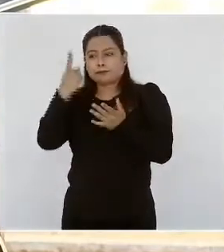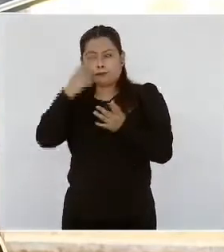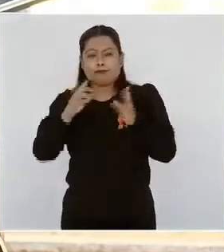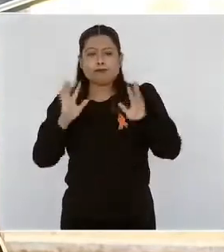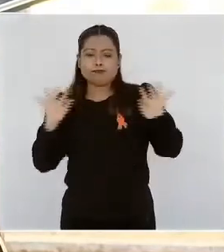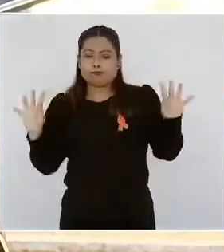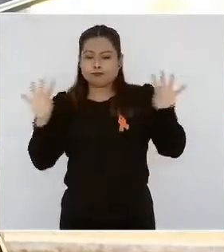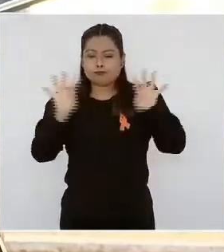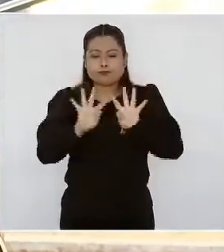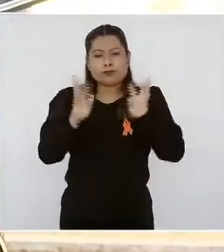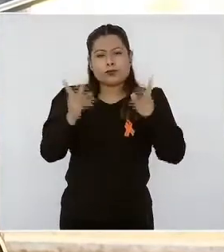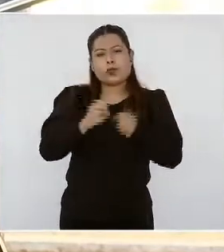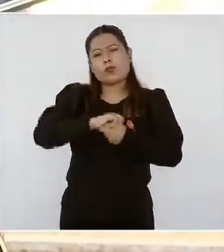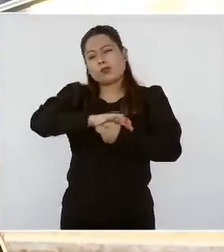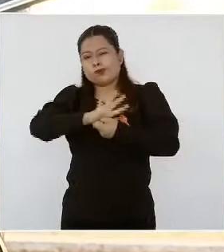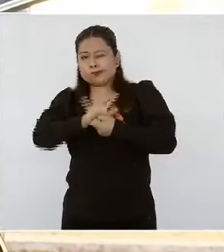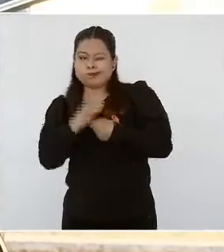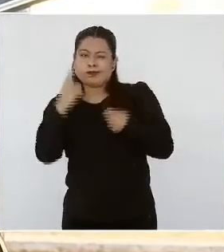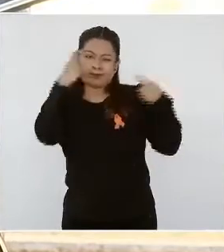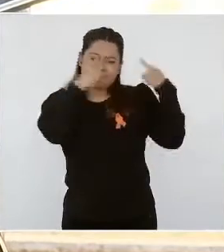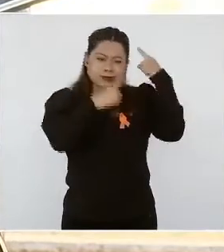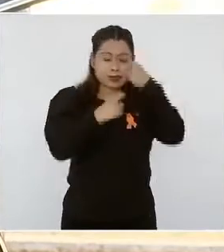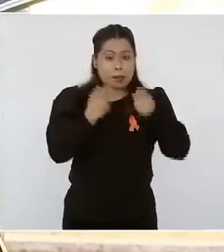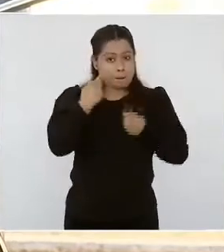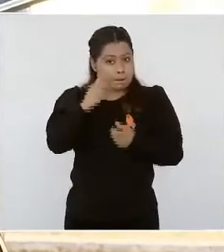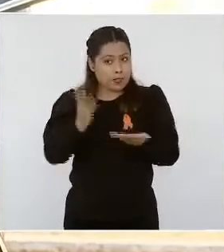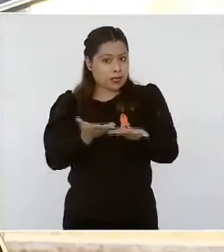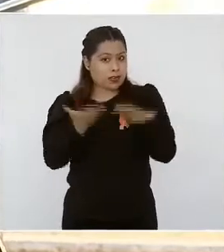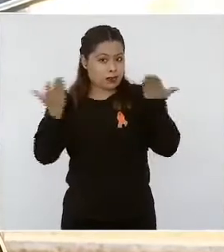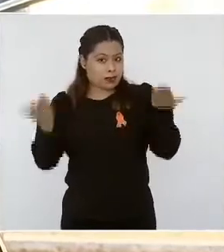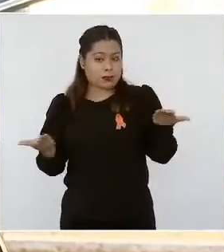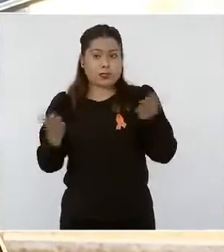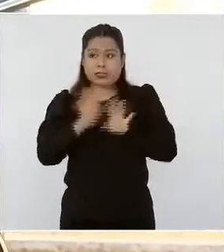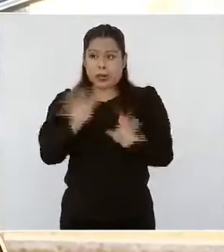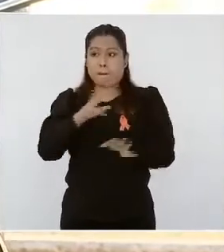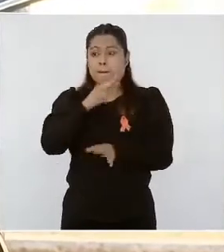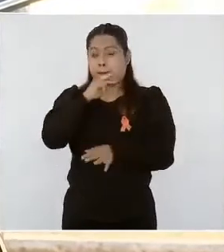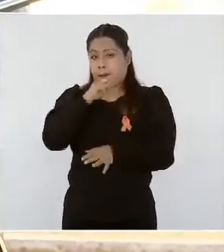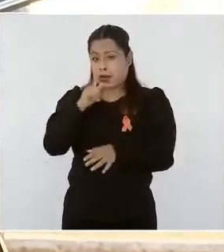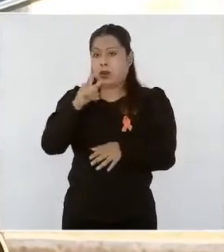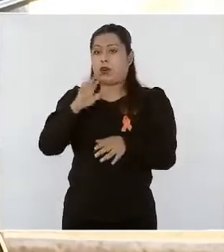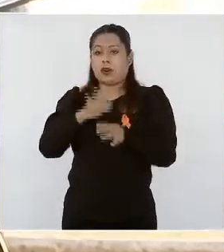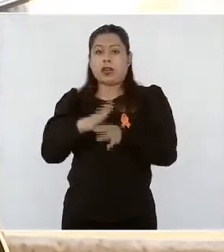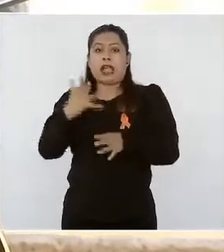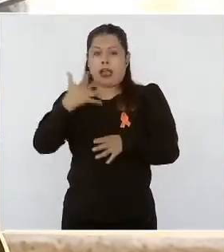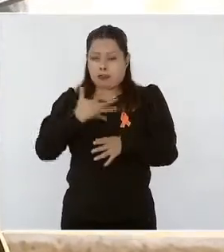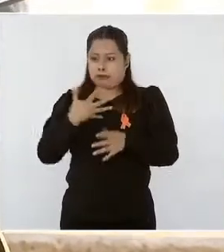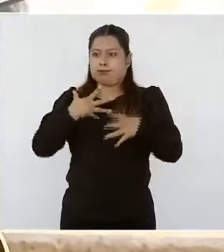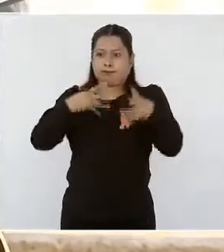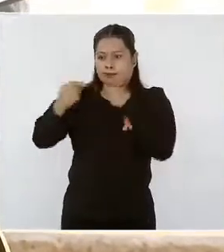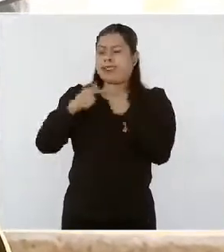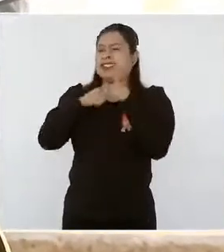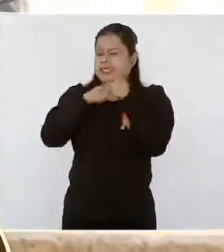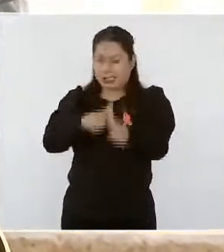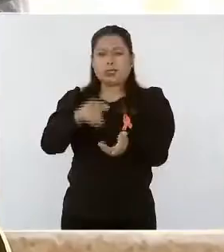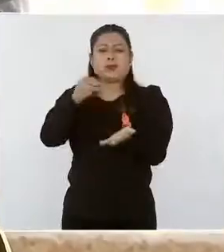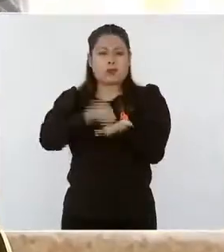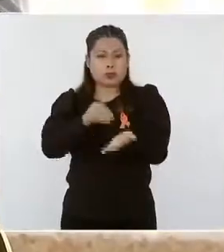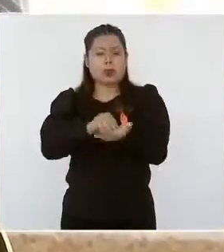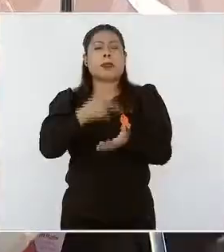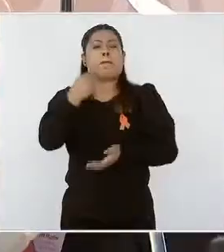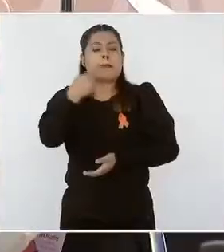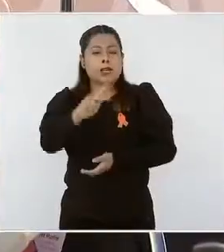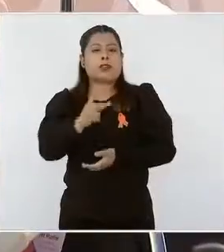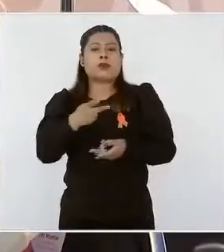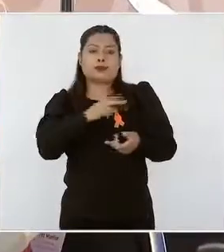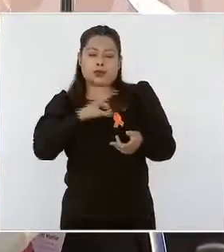son pocas por la pandemia, pero ahora que estamos en mejores tiempos, aunque hay contagio y sigue la pandemia, podemos